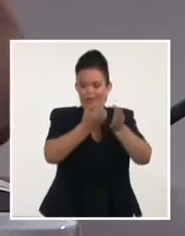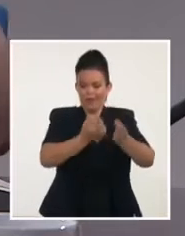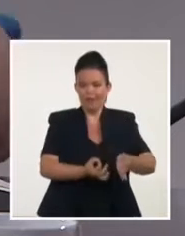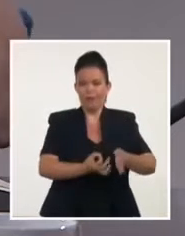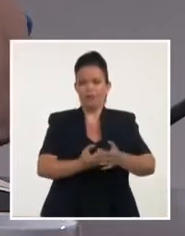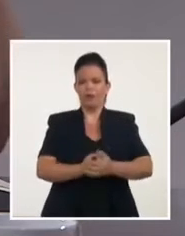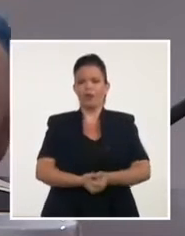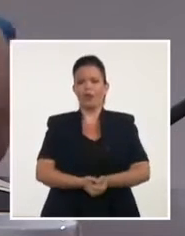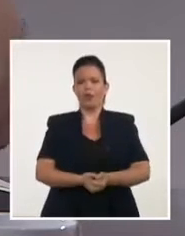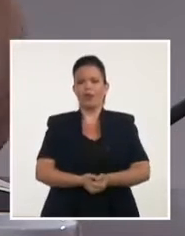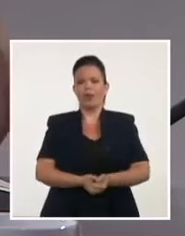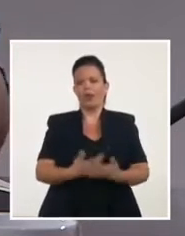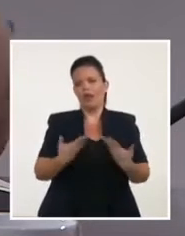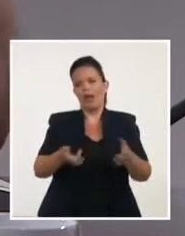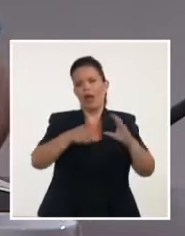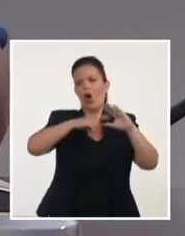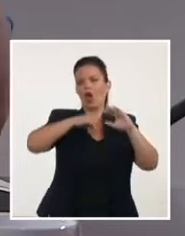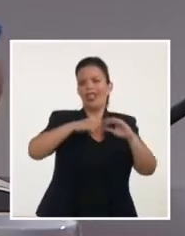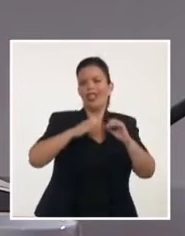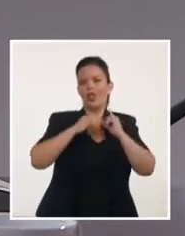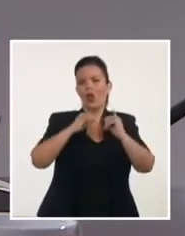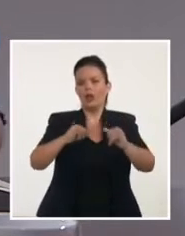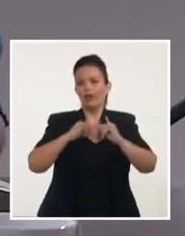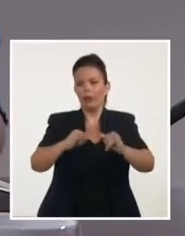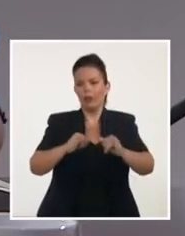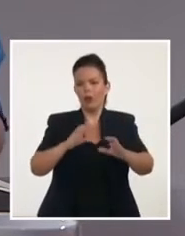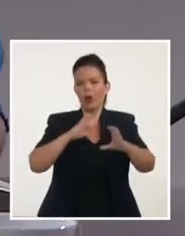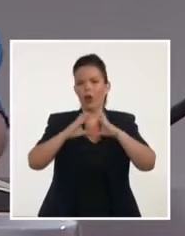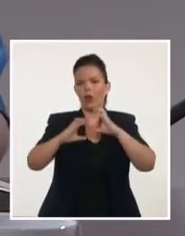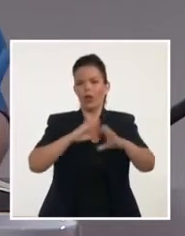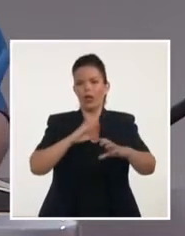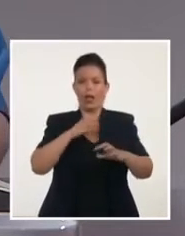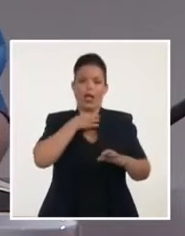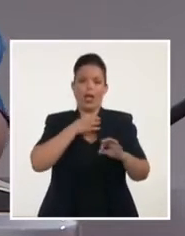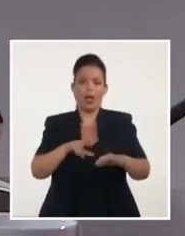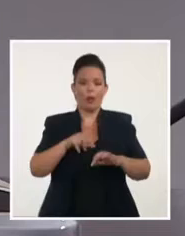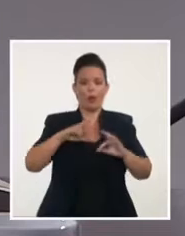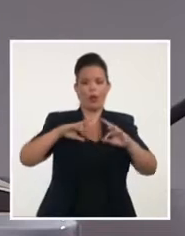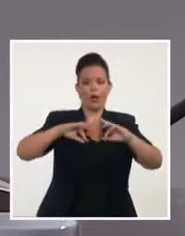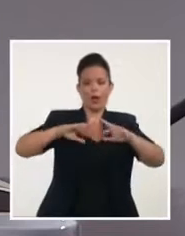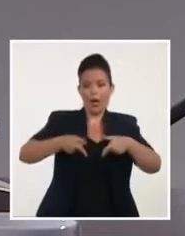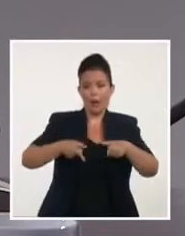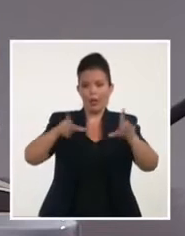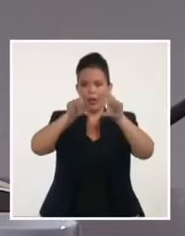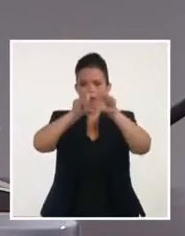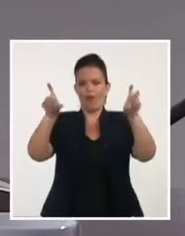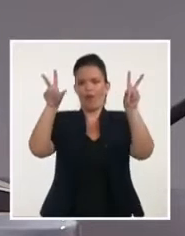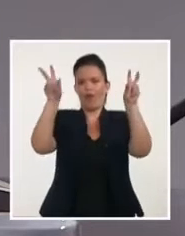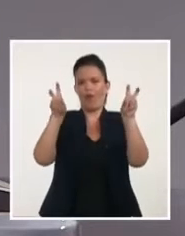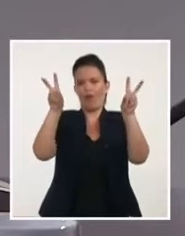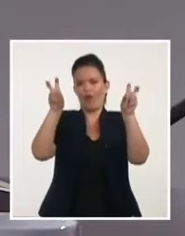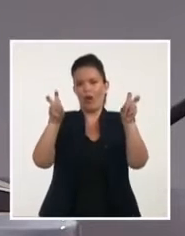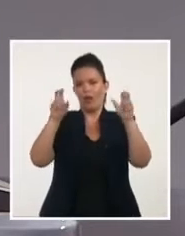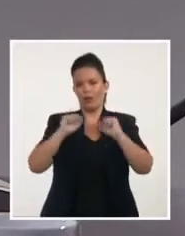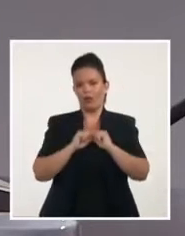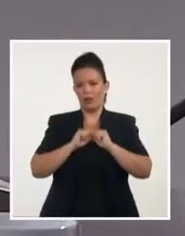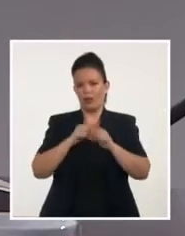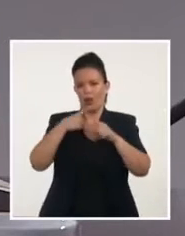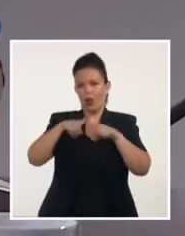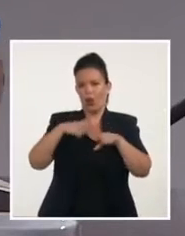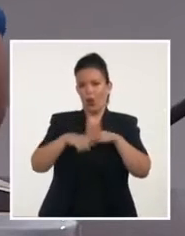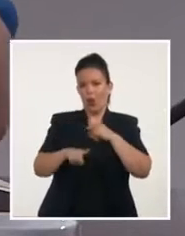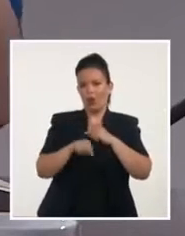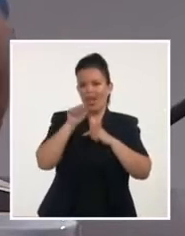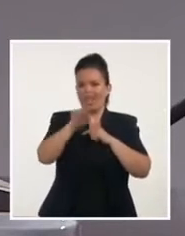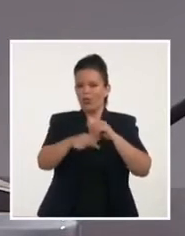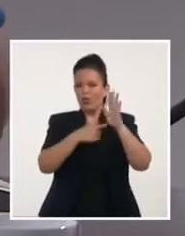usted se pone a decir y a repetir frases y consignas en Twitter, no va a comunicar. O sea,